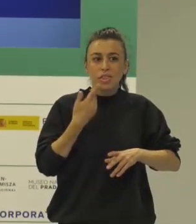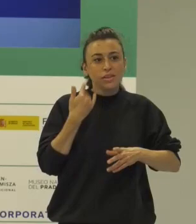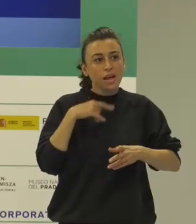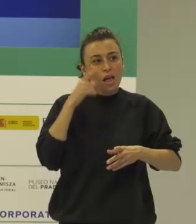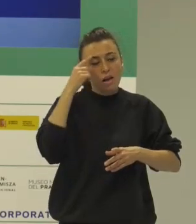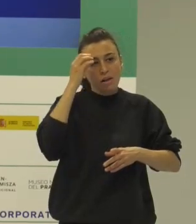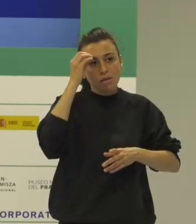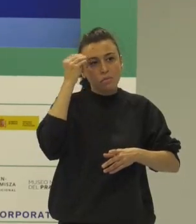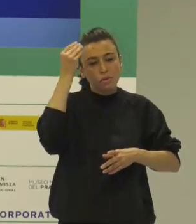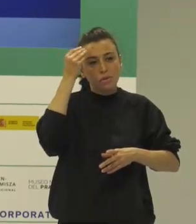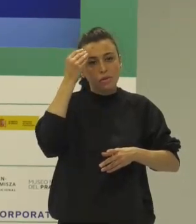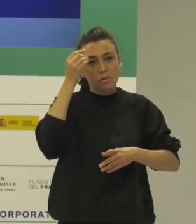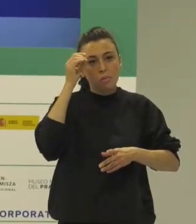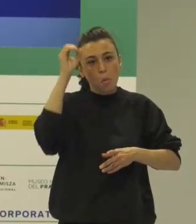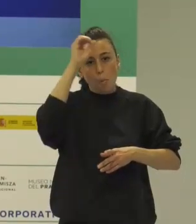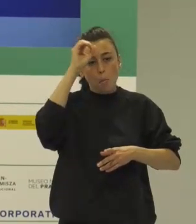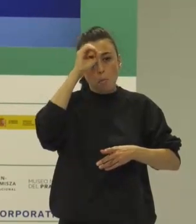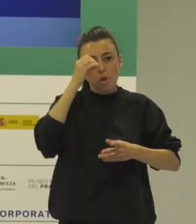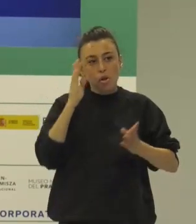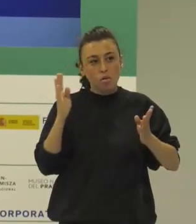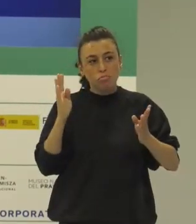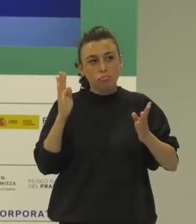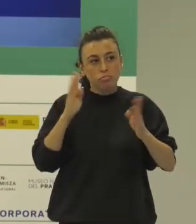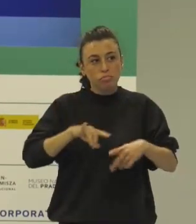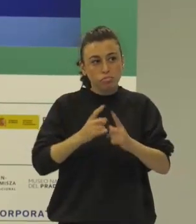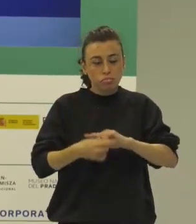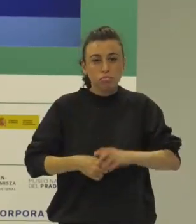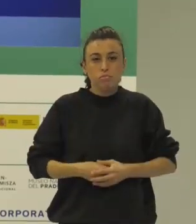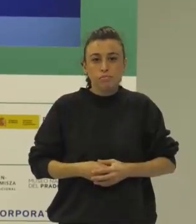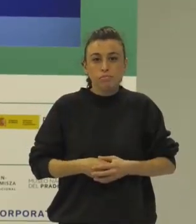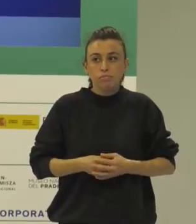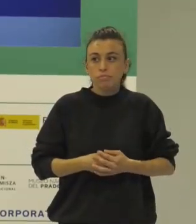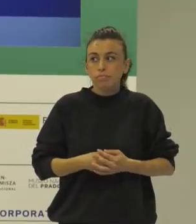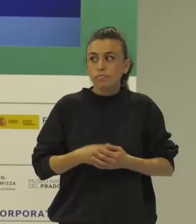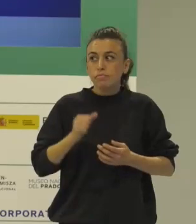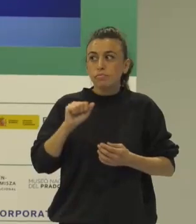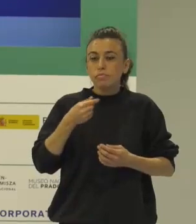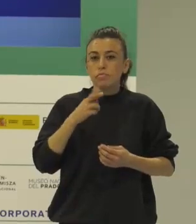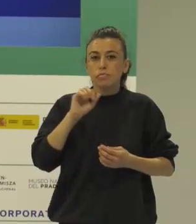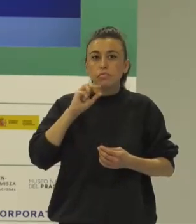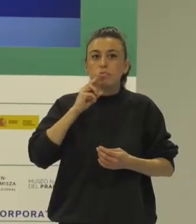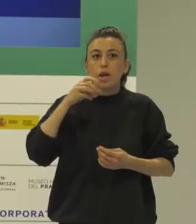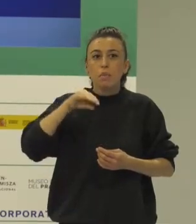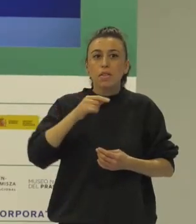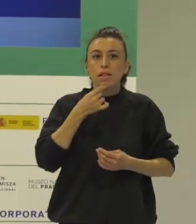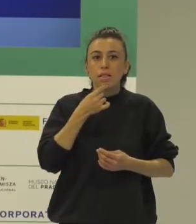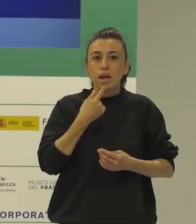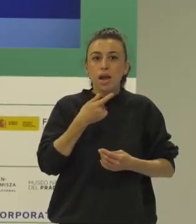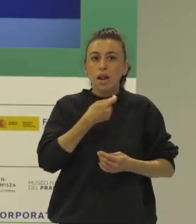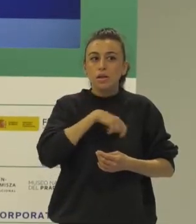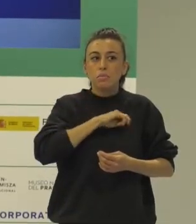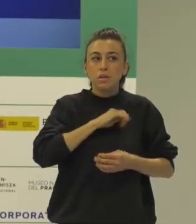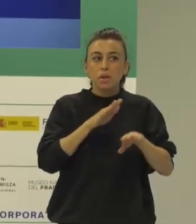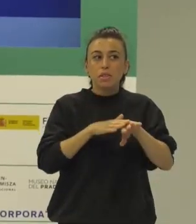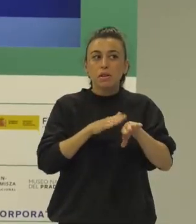cuéntanos un poco lo que es Despacho 505 y también enlazando con lo que decía Abraham, en qué medida que Nicaragua ha sido tan importante para España y para la